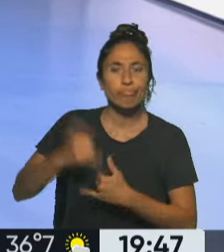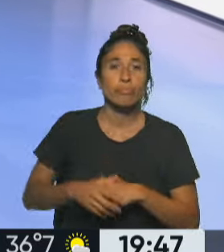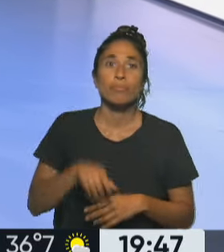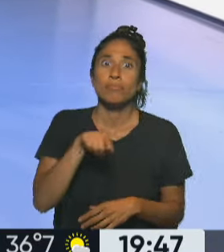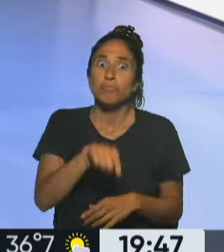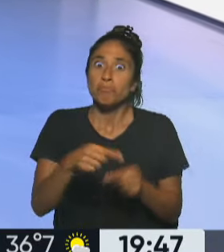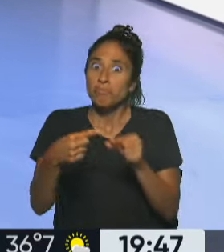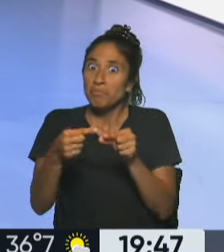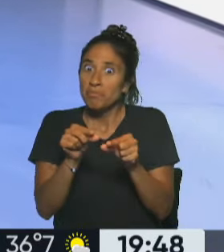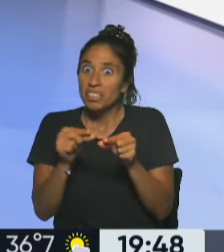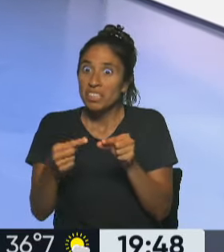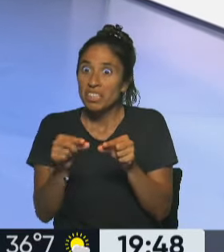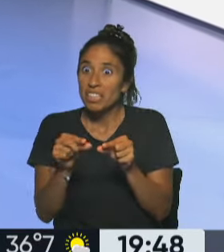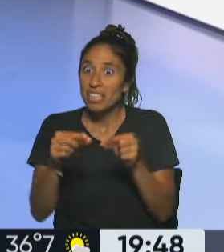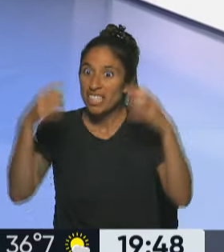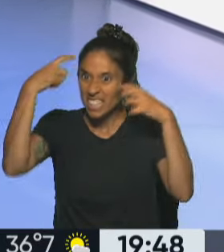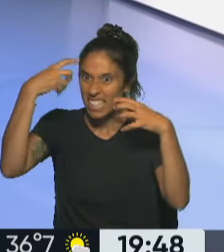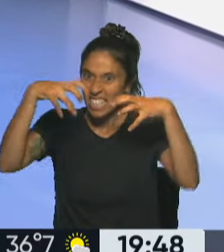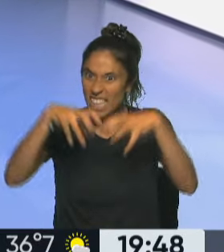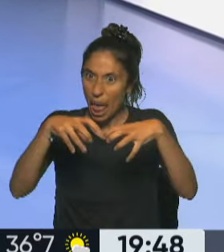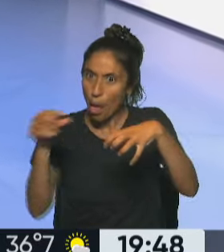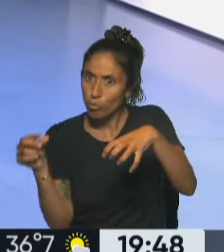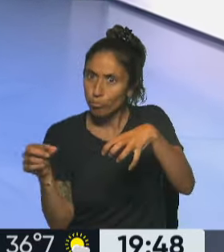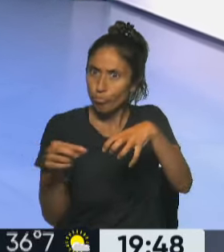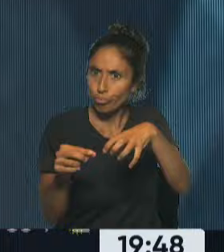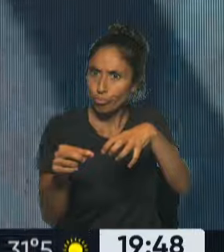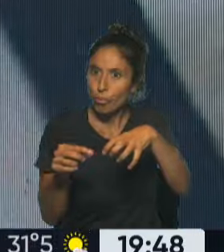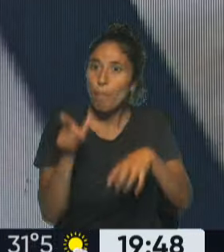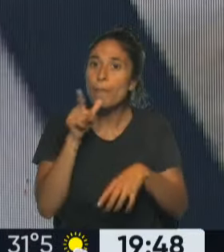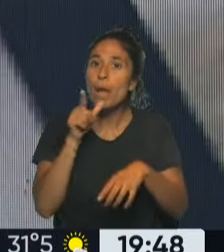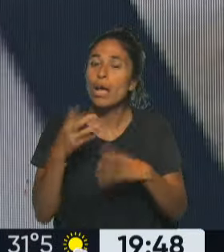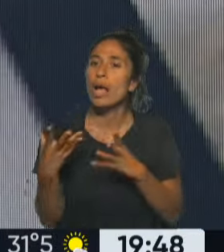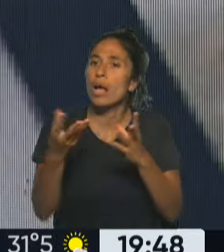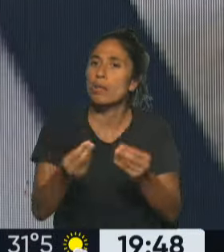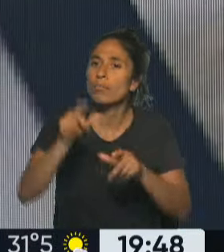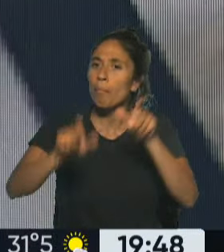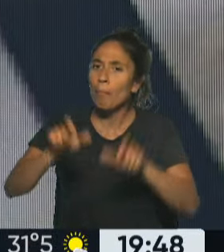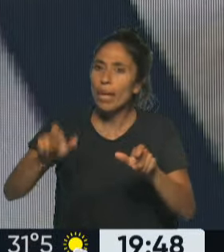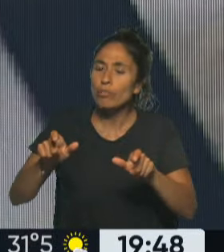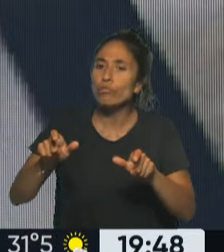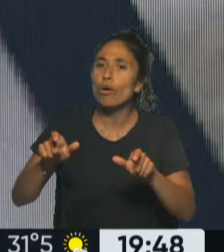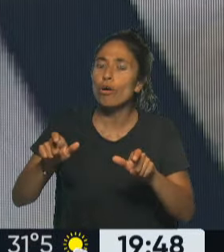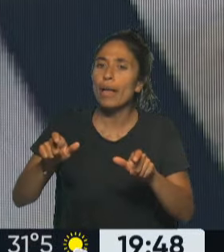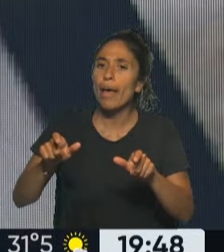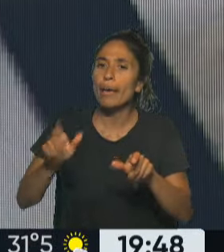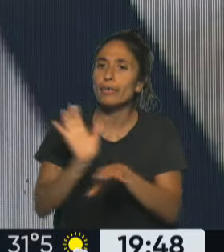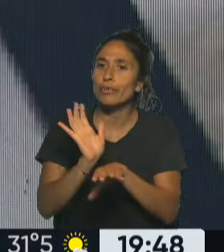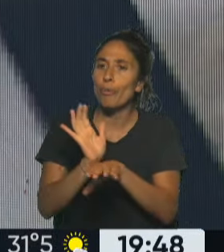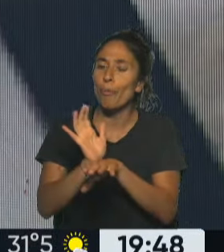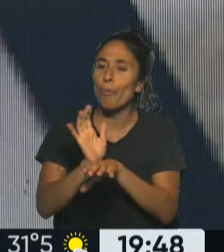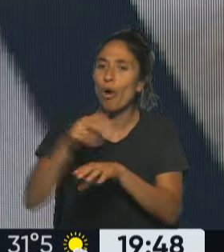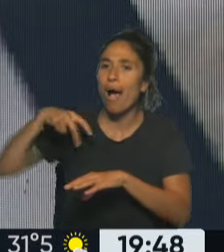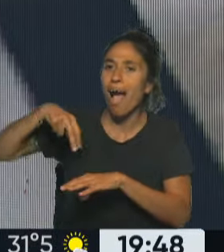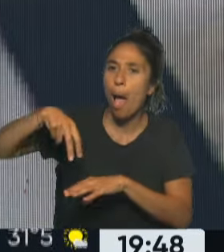puede hacer caminar a personas paralíticas o mover las extremidades a personas parapléjicas es noticia y